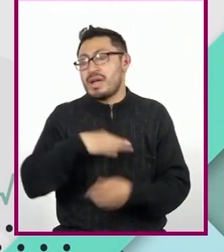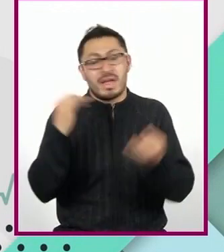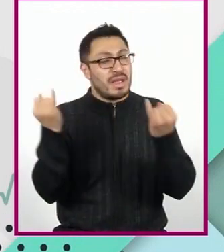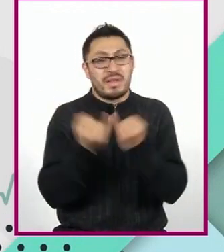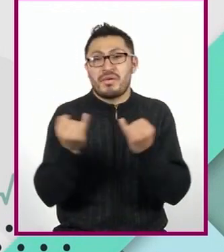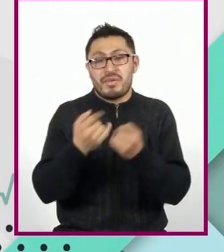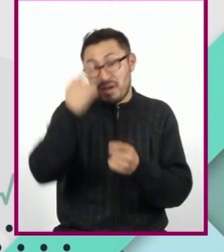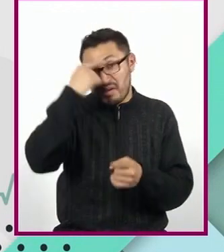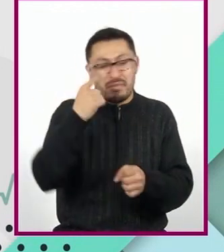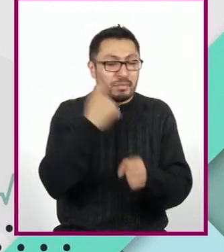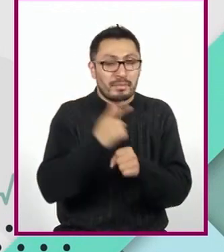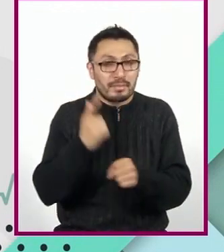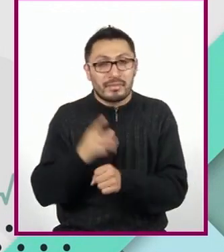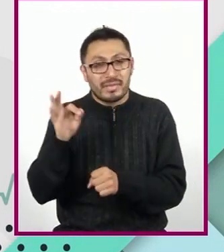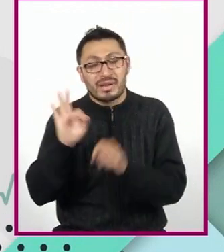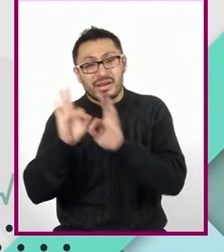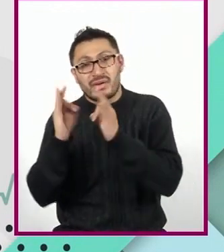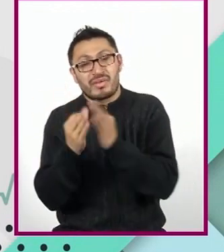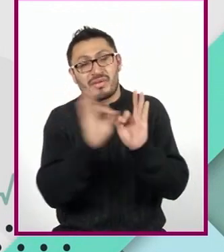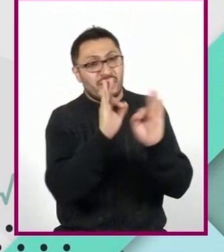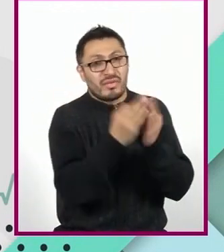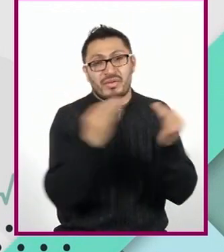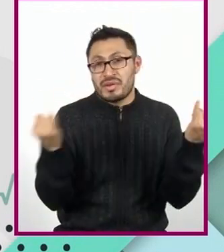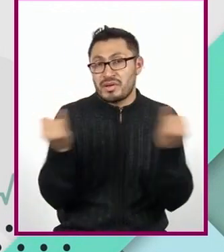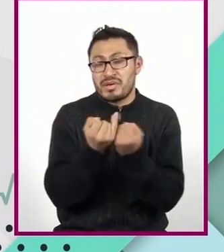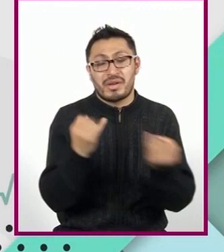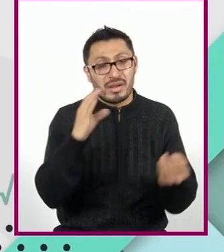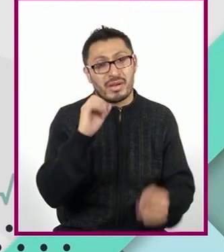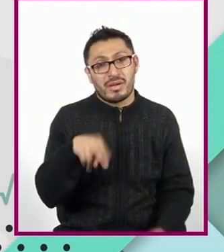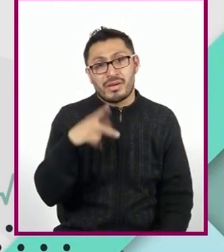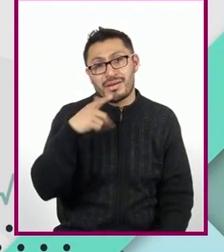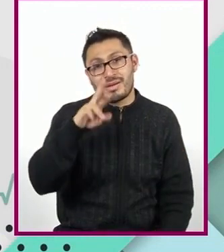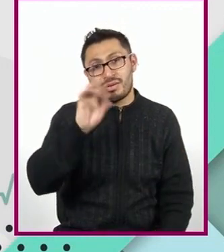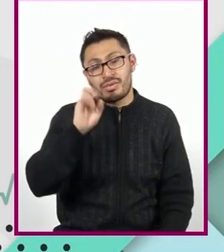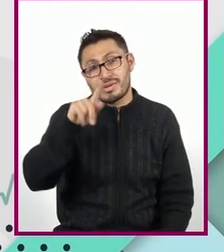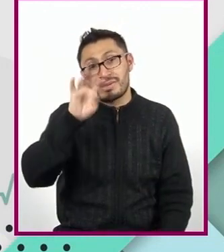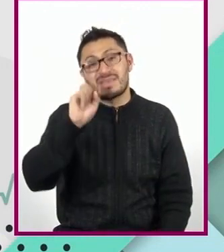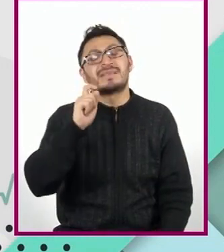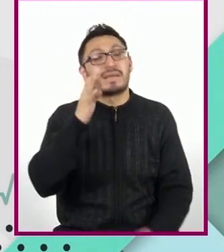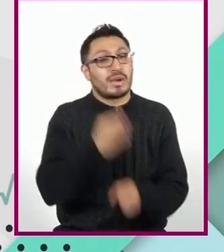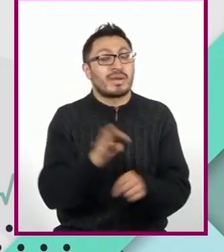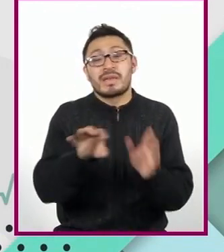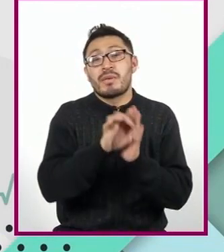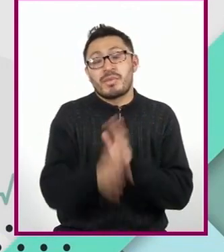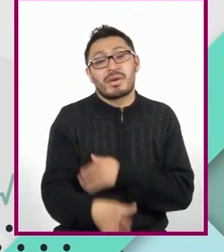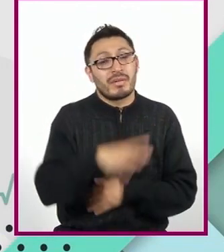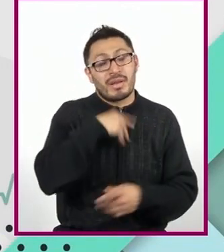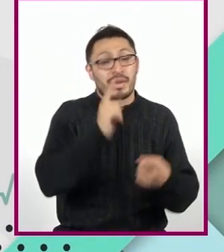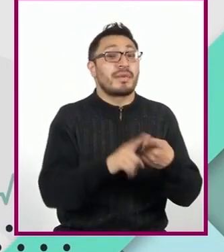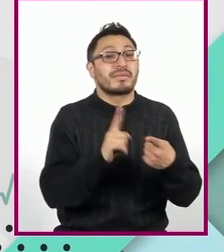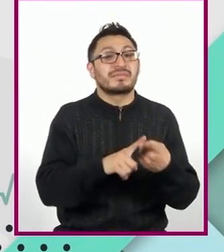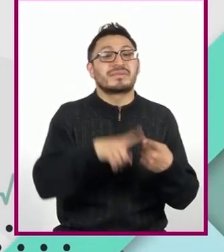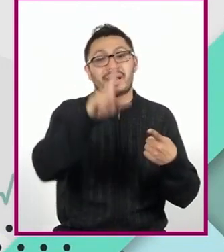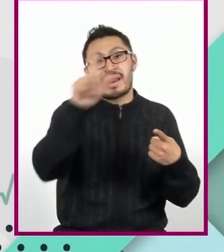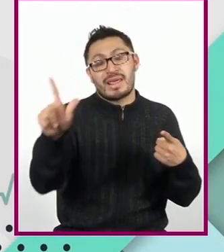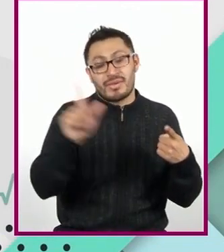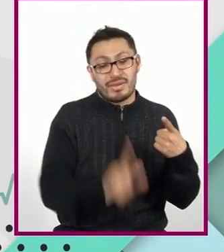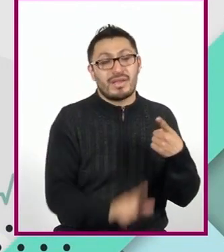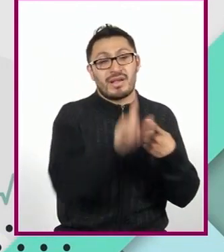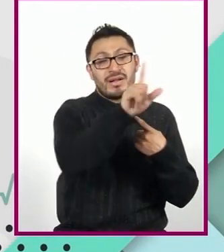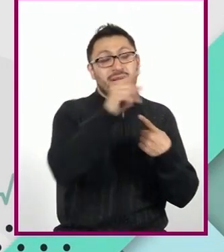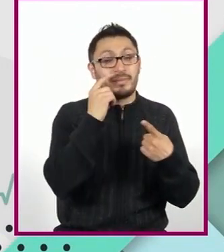para determinar si dos figuras son congruentes. En este caso, los criterios son: criterio número 1, lado, lado,